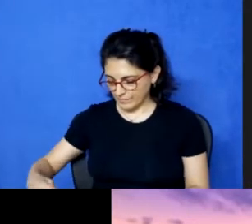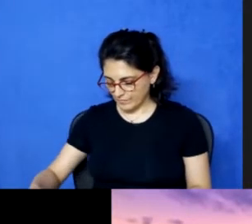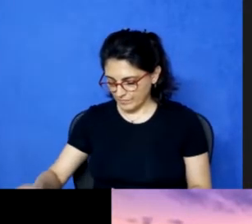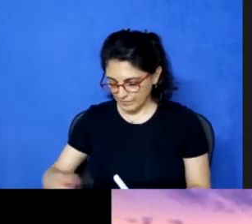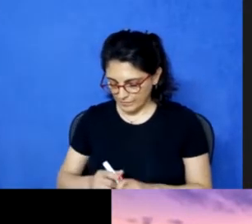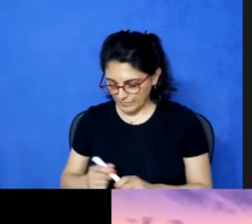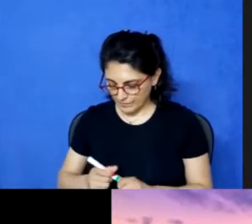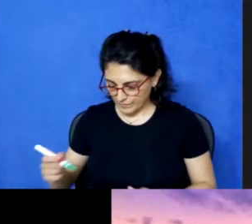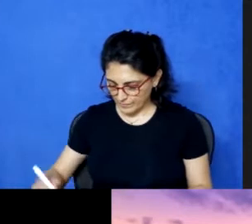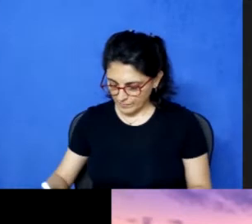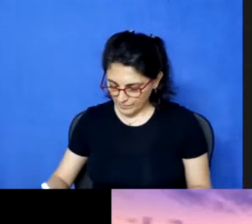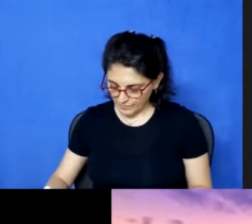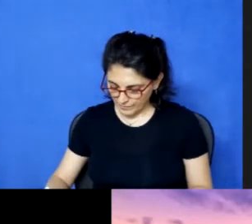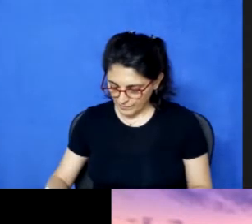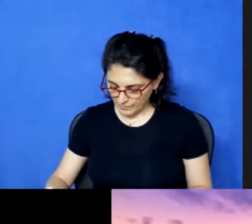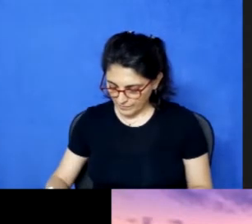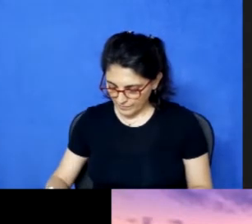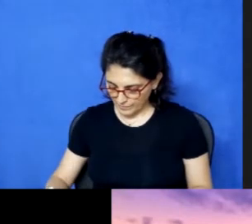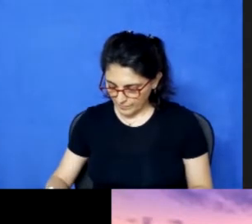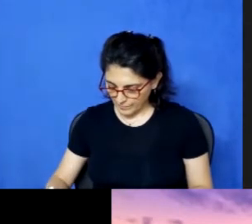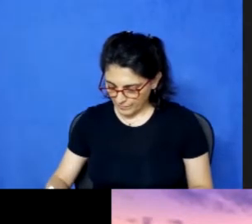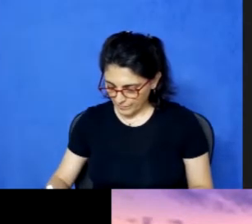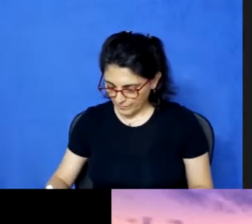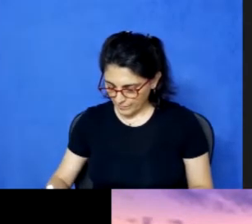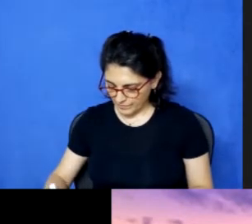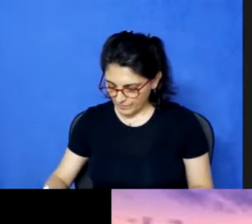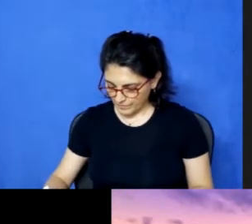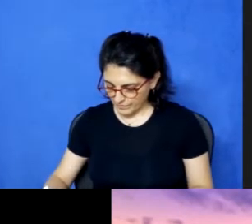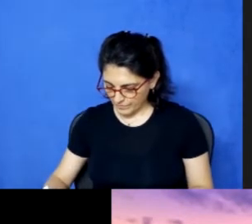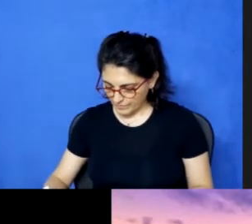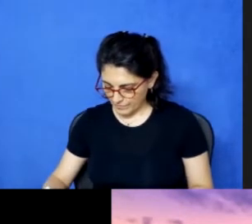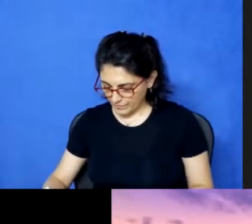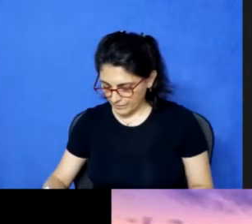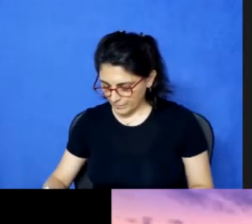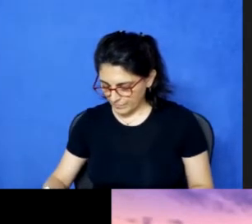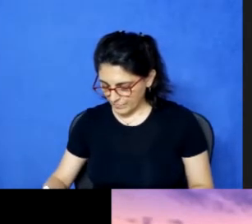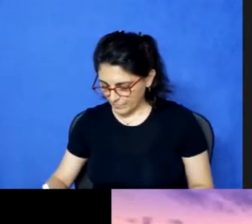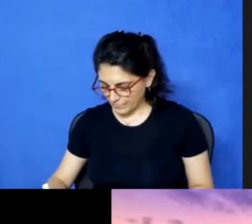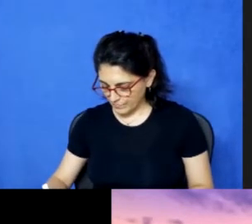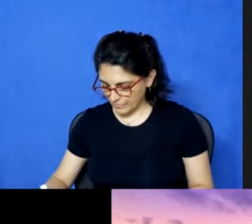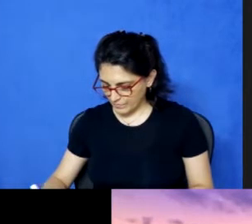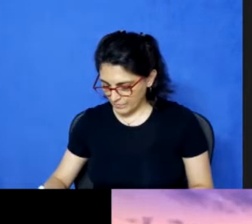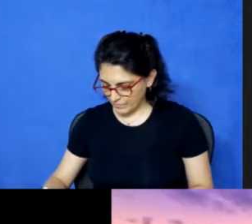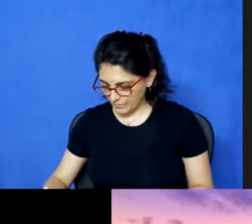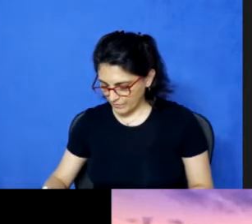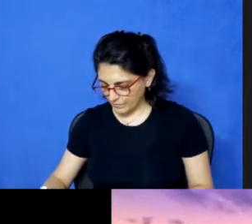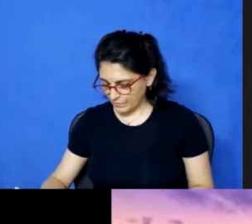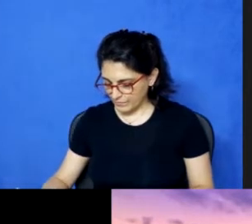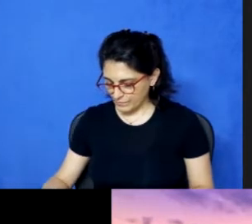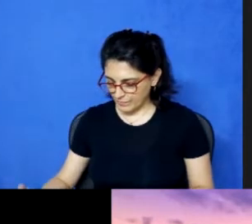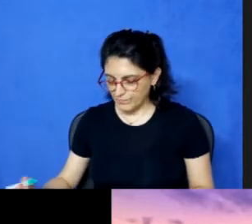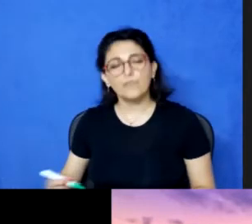de aprender a cocinar algo que nunca cociné o algo por el estilo, me parece que más importante es eso, es aprender a valorar